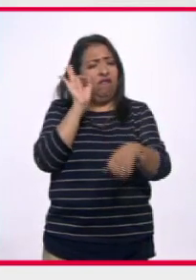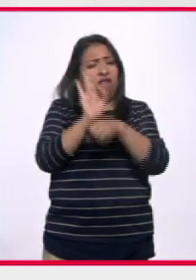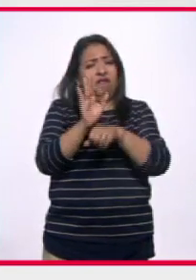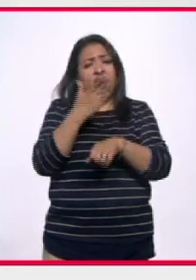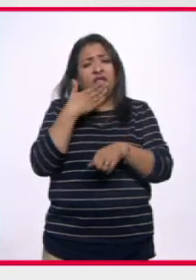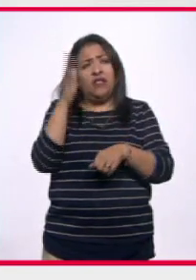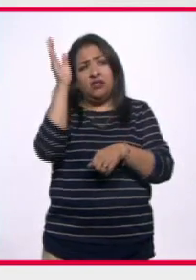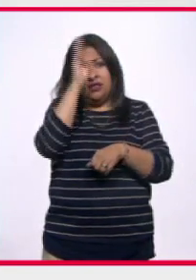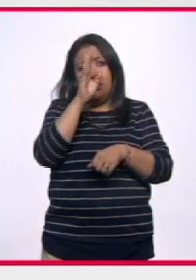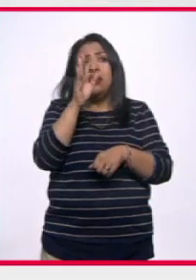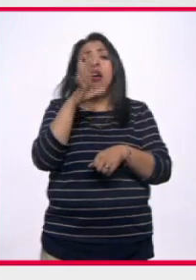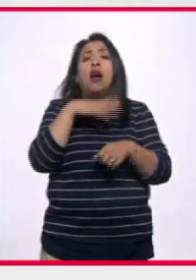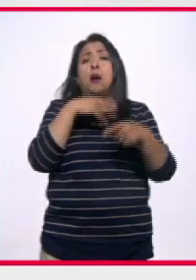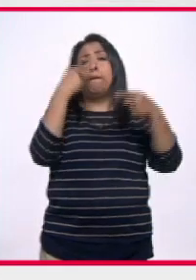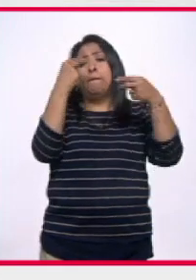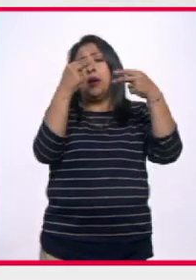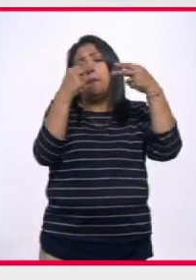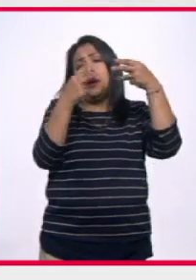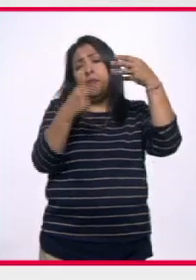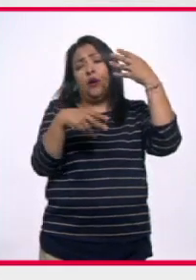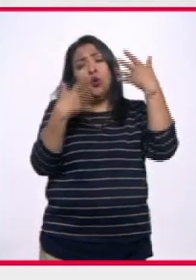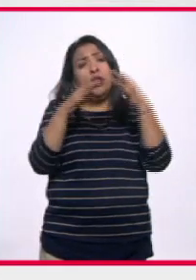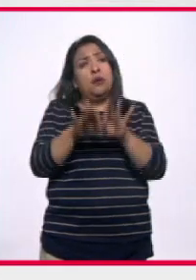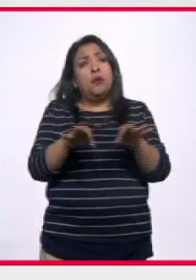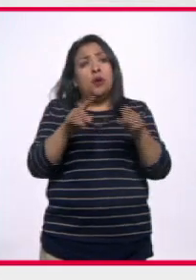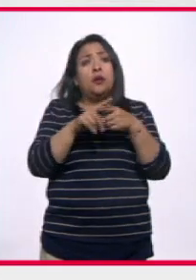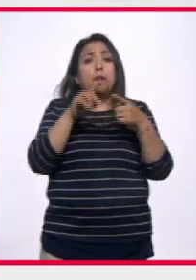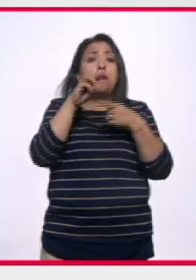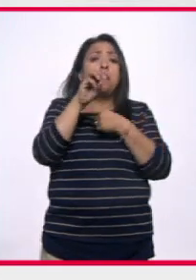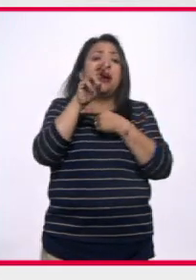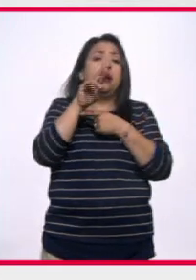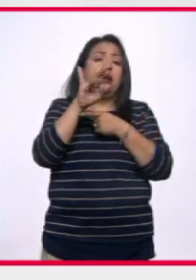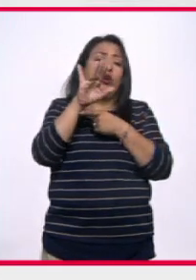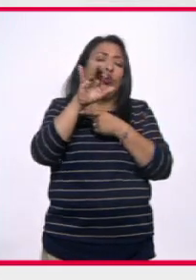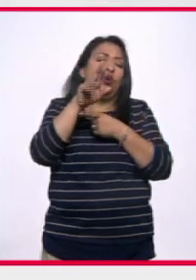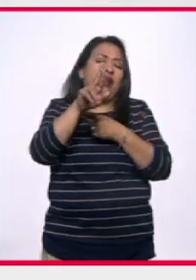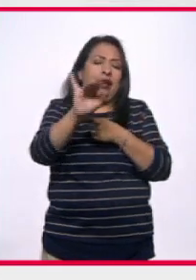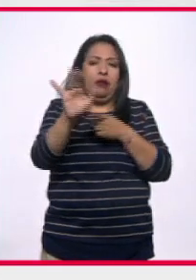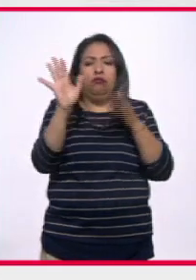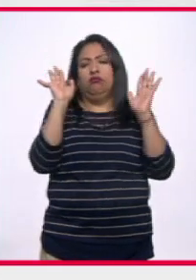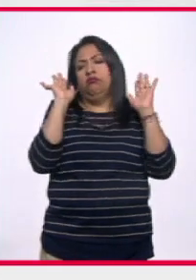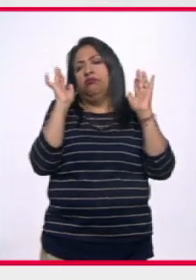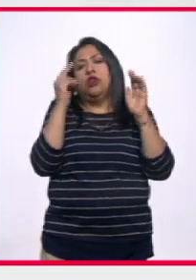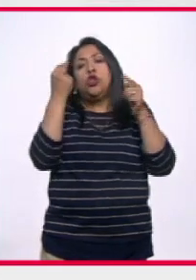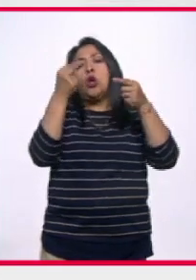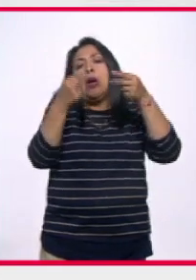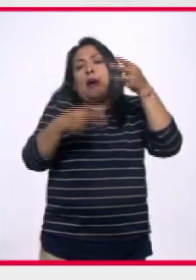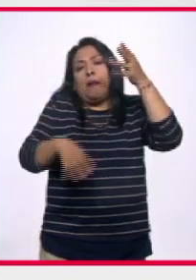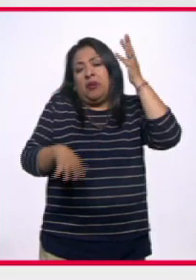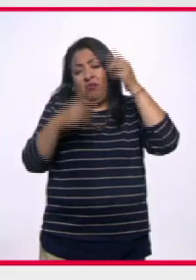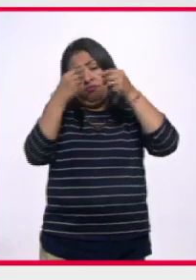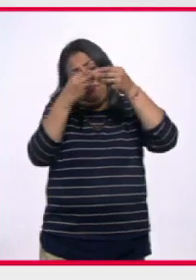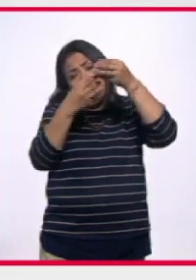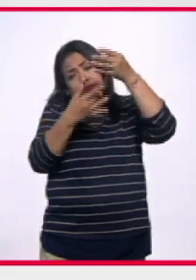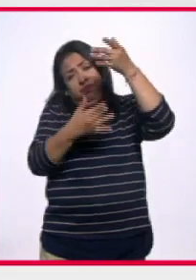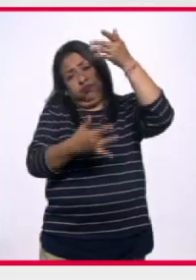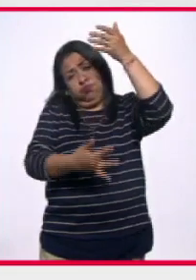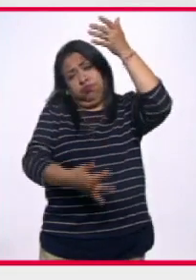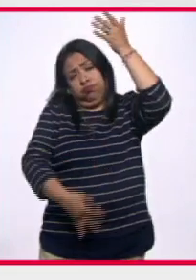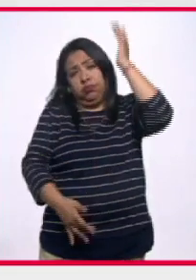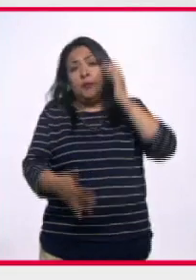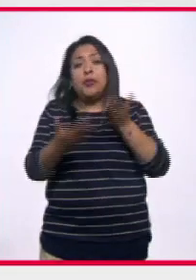ella y vienen hombres importantísimos como marie curie mencionar tan sólo algunos de esta larga lista